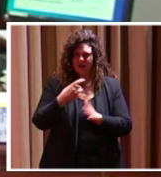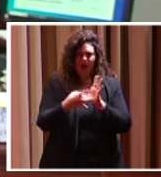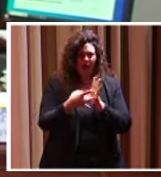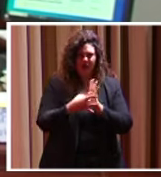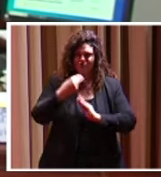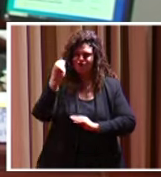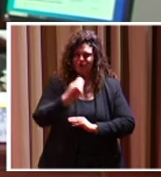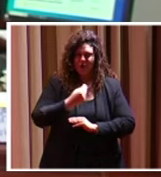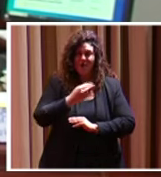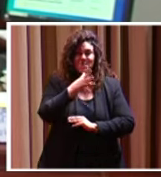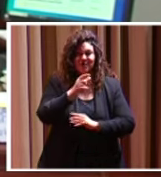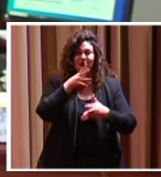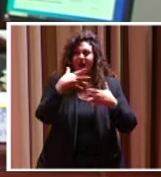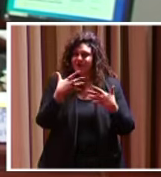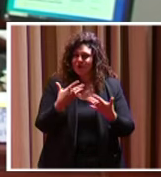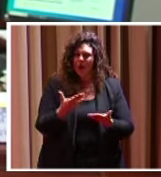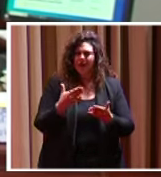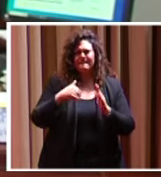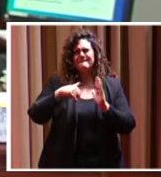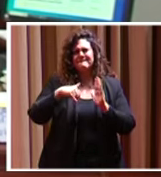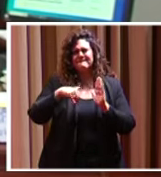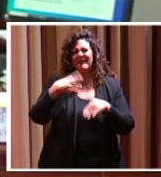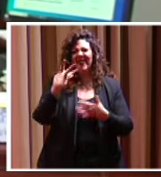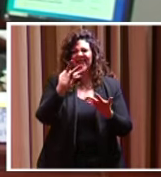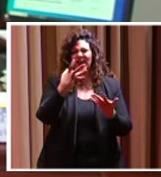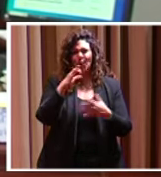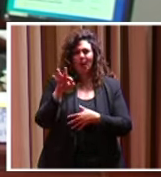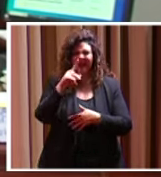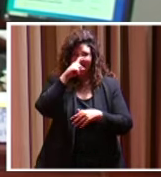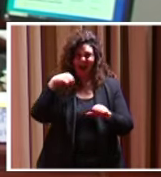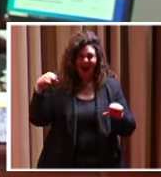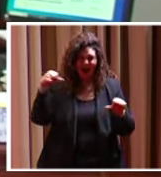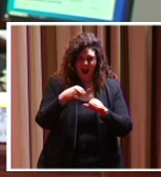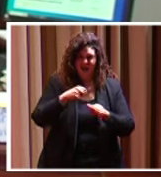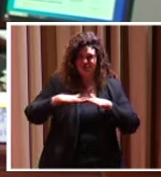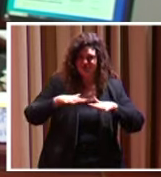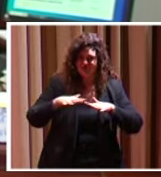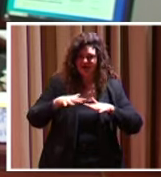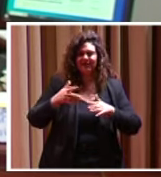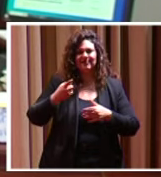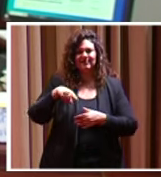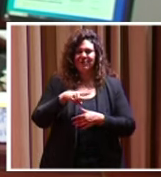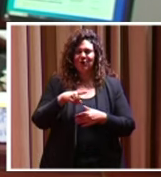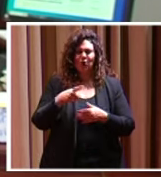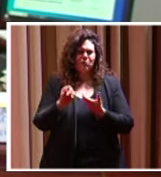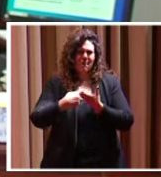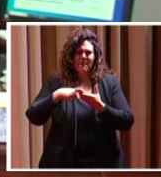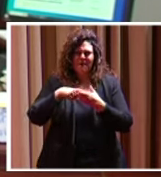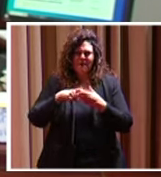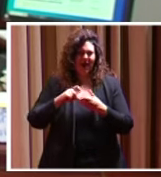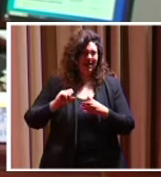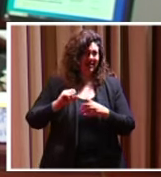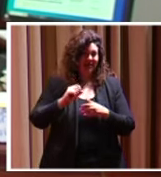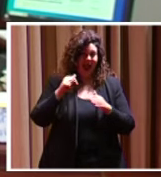calidad. Por ello, en la actualidad y después de más de 90 años de existencia, tenemos más lectores que nunca.